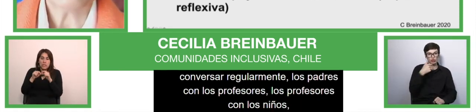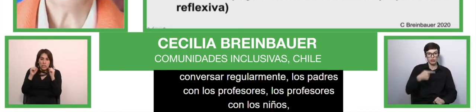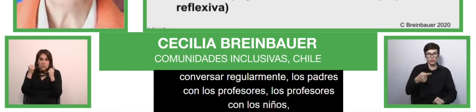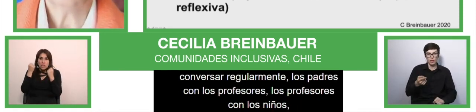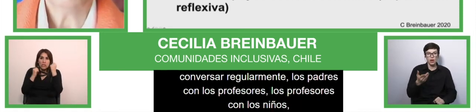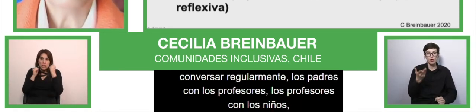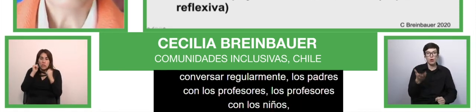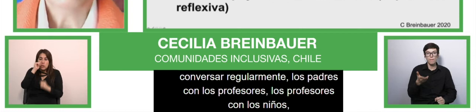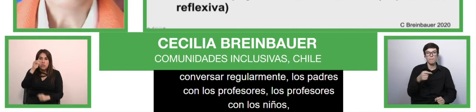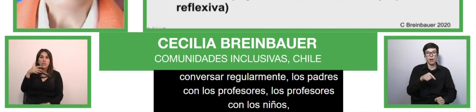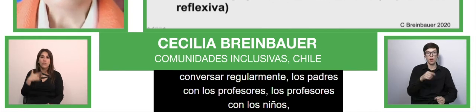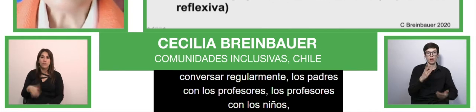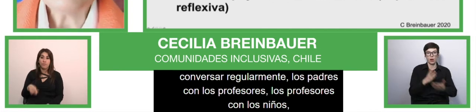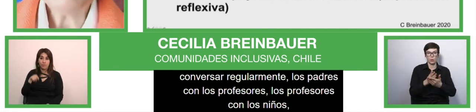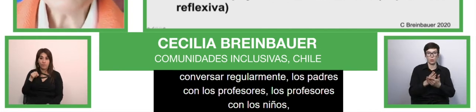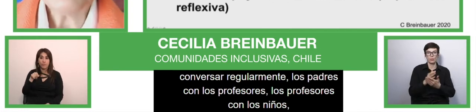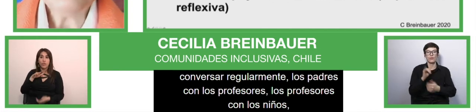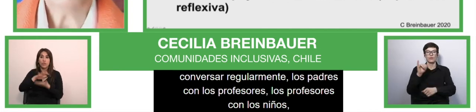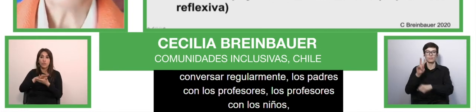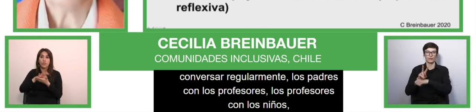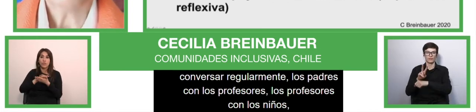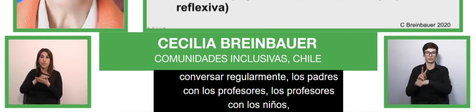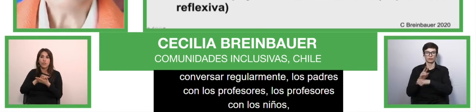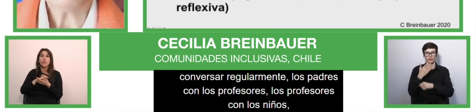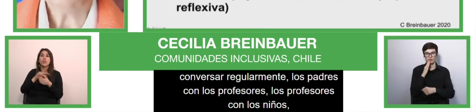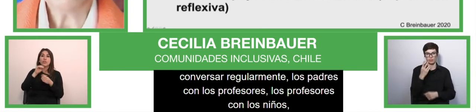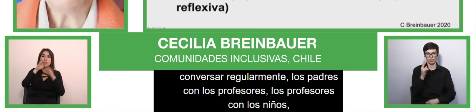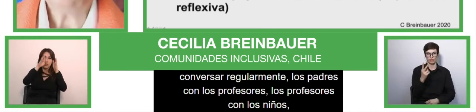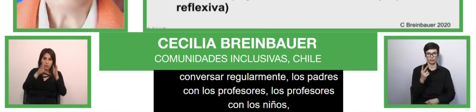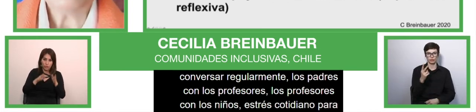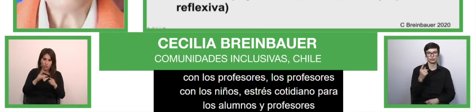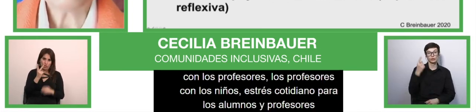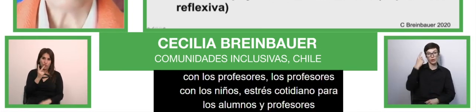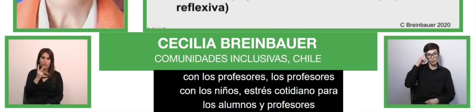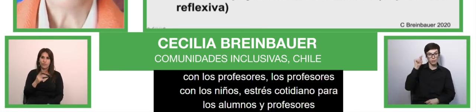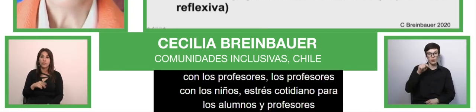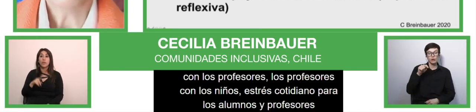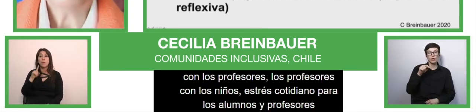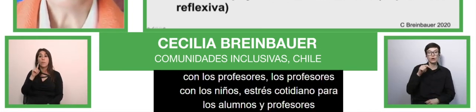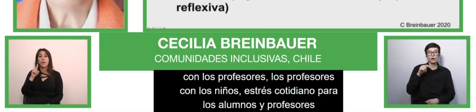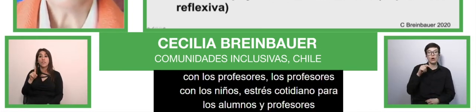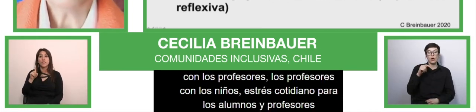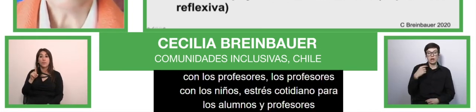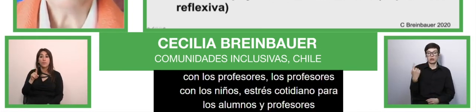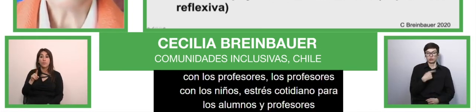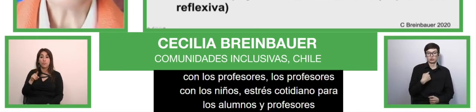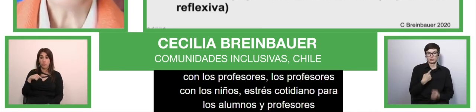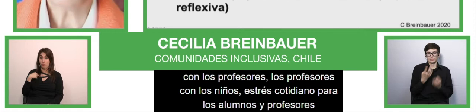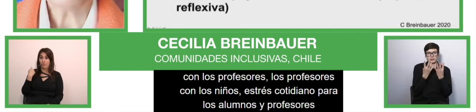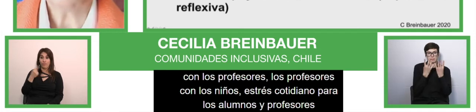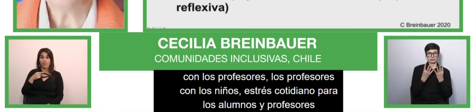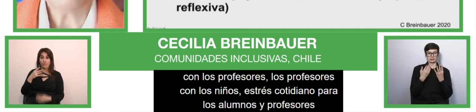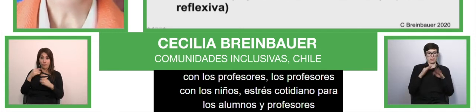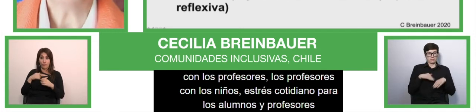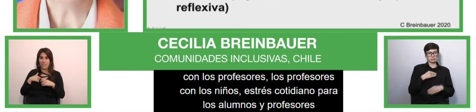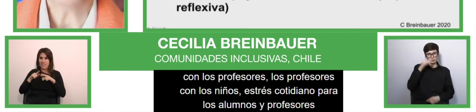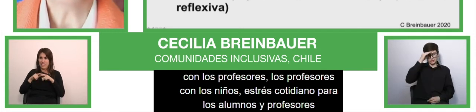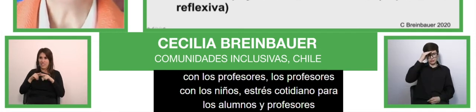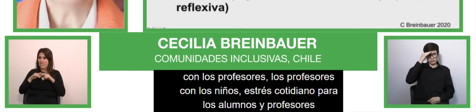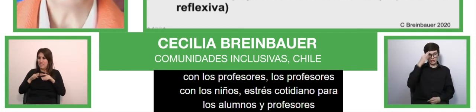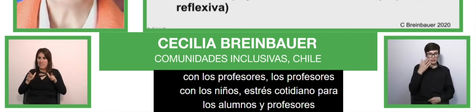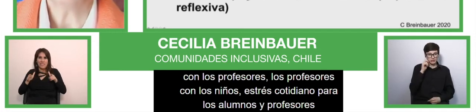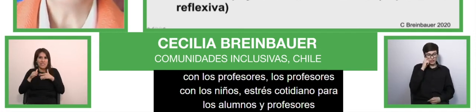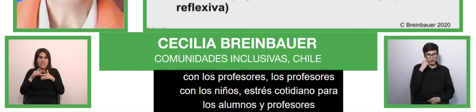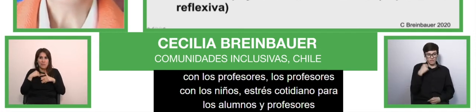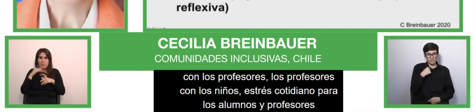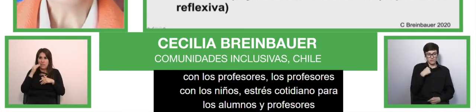profesores los exprisioneros de nuestra propia experiencia estos de haber crecido con el privilegio de